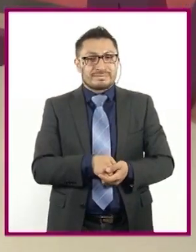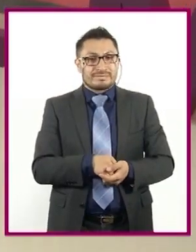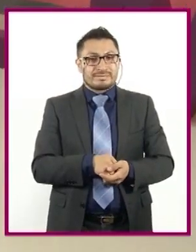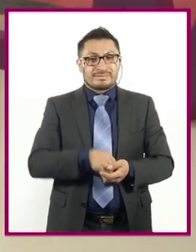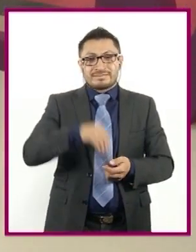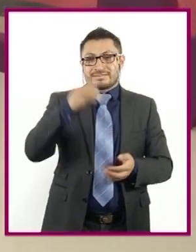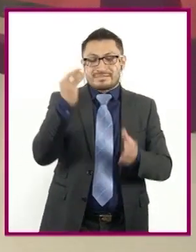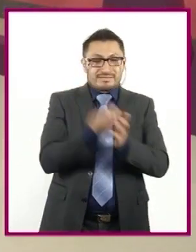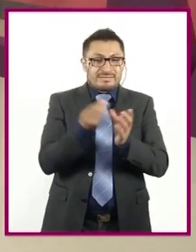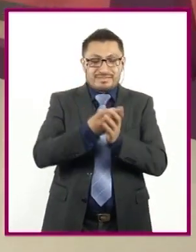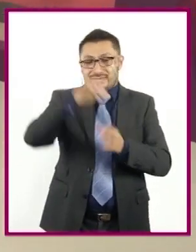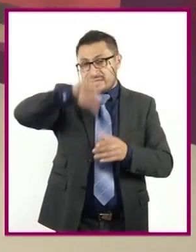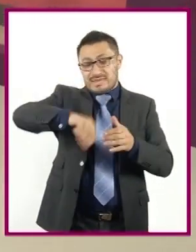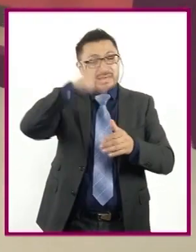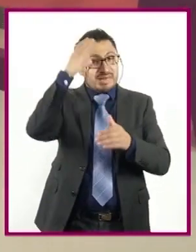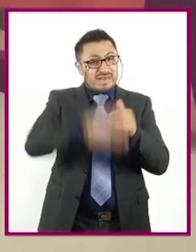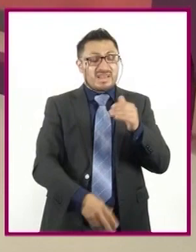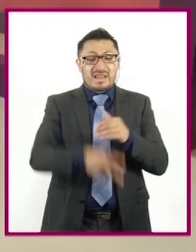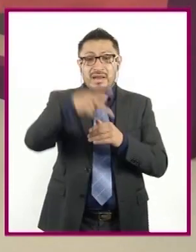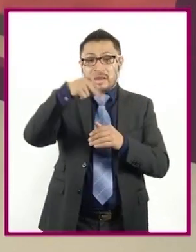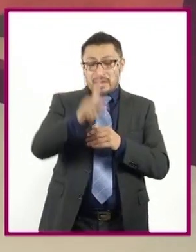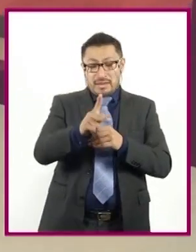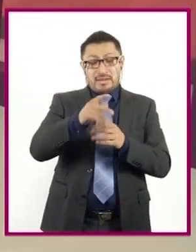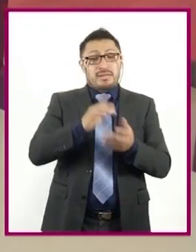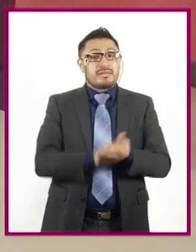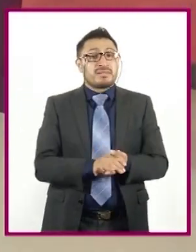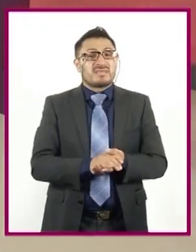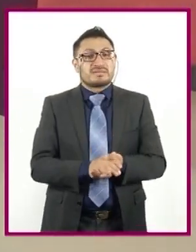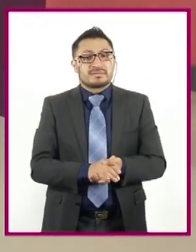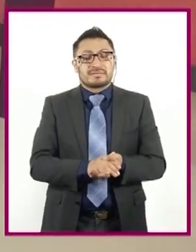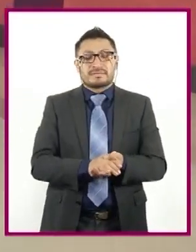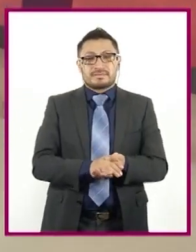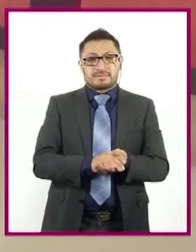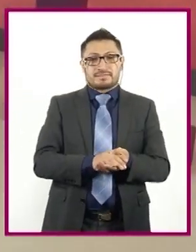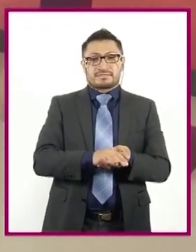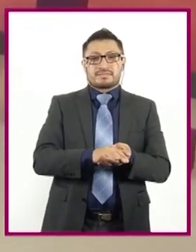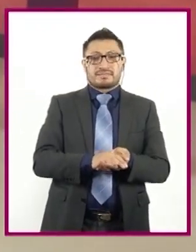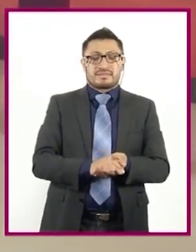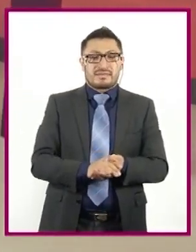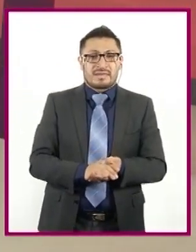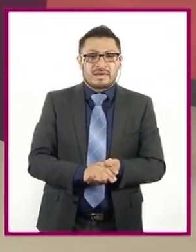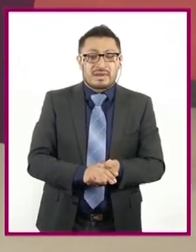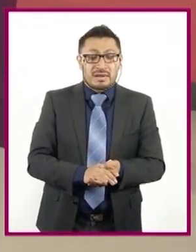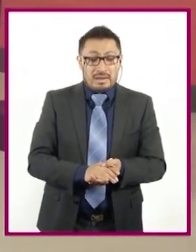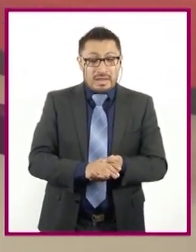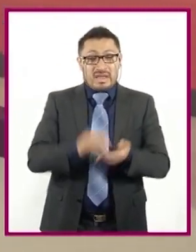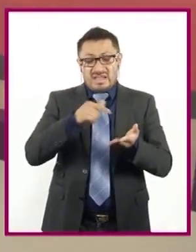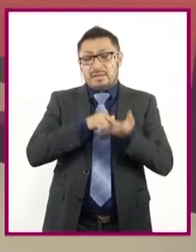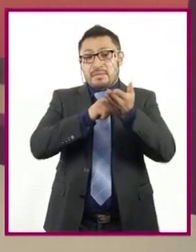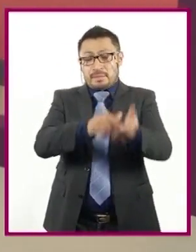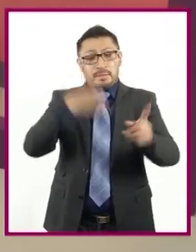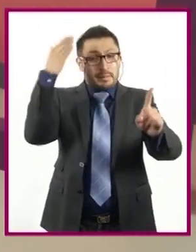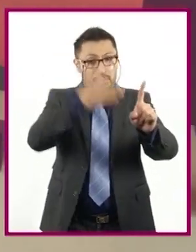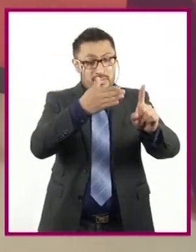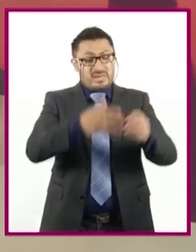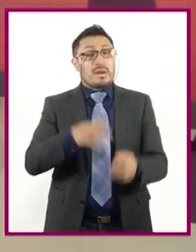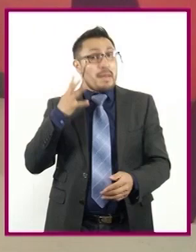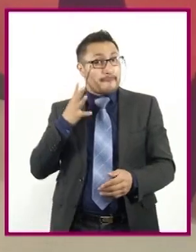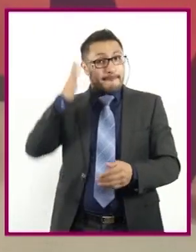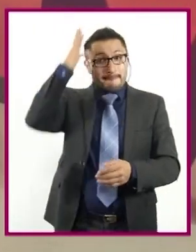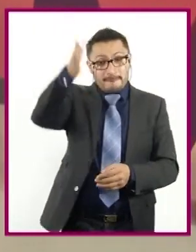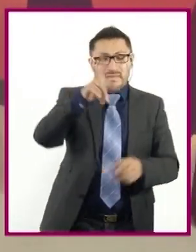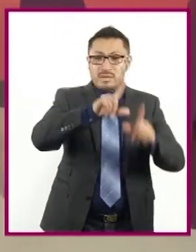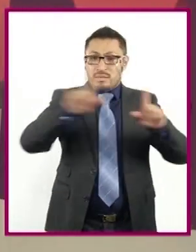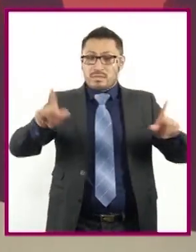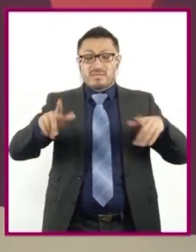Hemos concluido con esta sesión, pero antes de despedirme, quiero dejarles un último reto con miras al futuro.